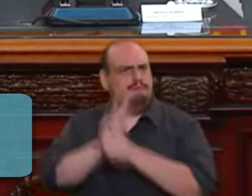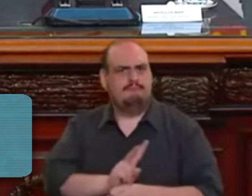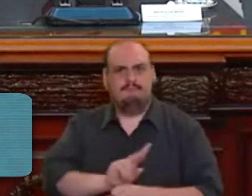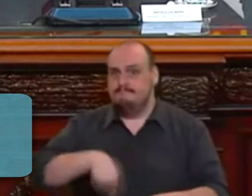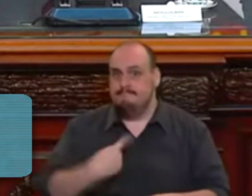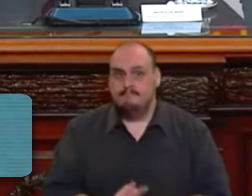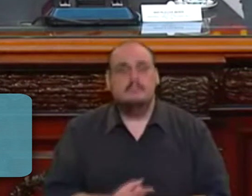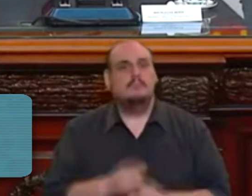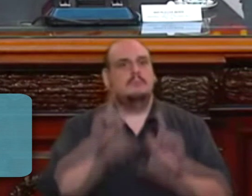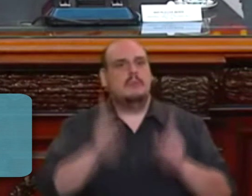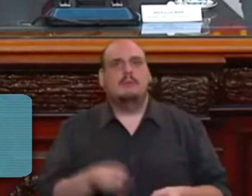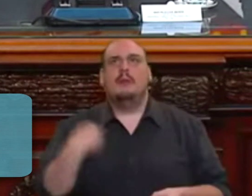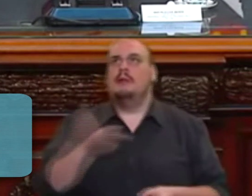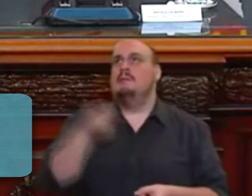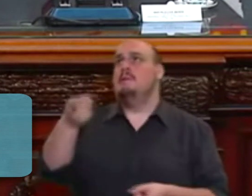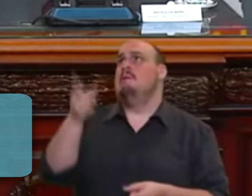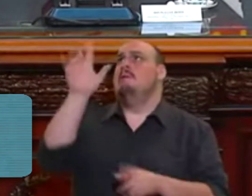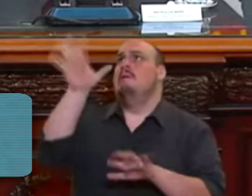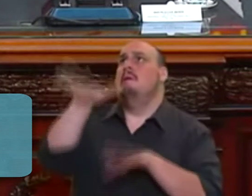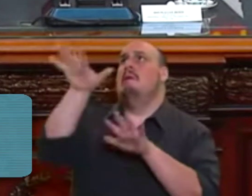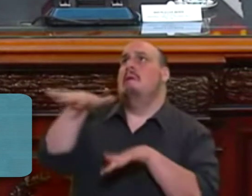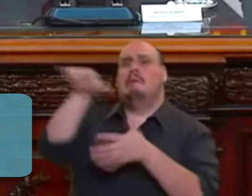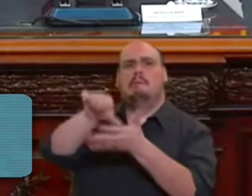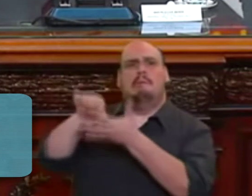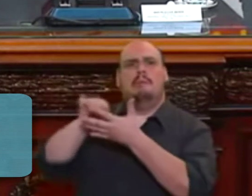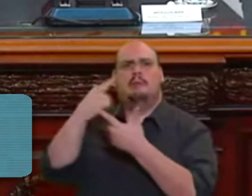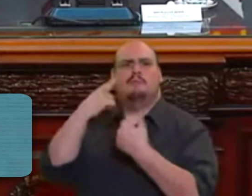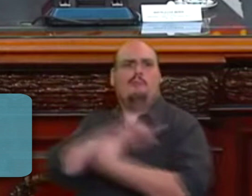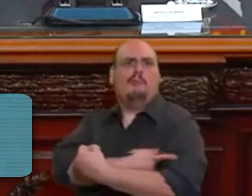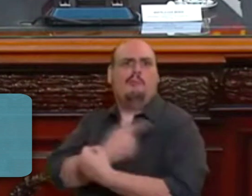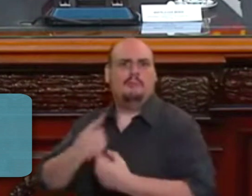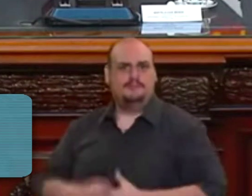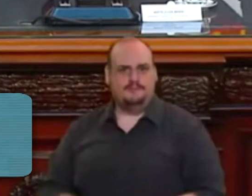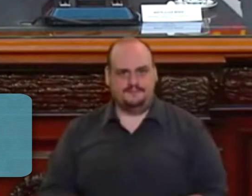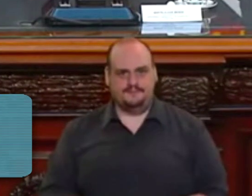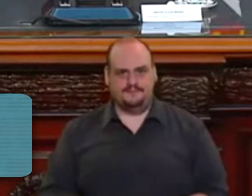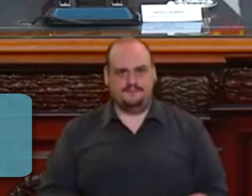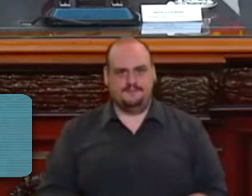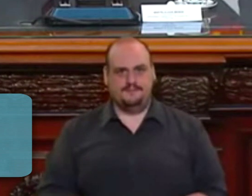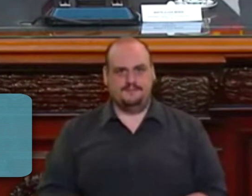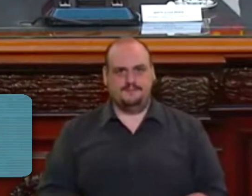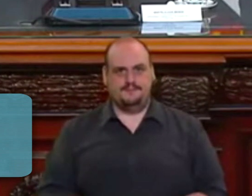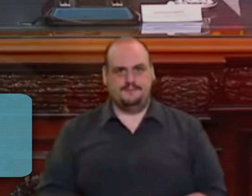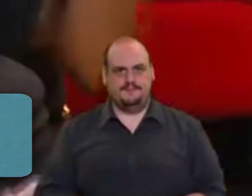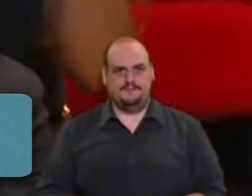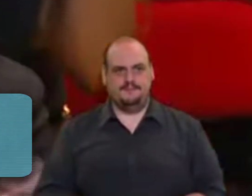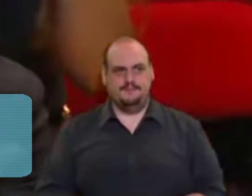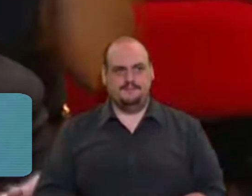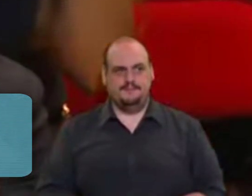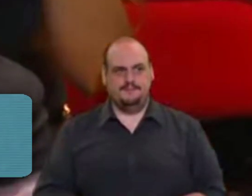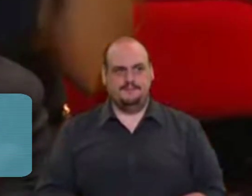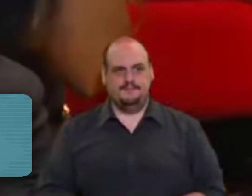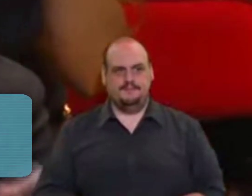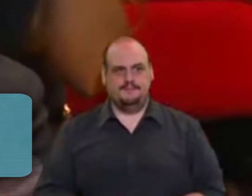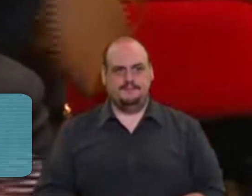sector agropecuario. Kicillof, dijo Javier Milley, tiene que bajar el gasto, no aumentar impuestos, pasa que él tiene los mismos